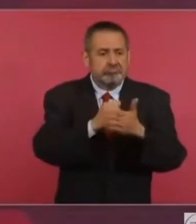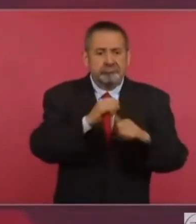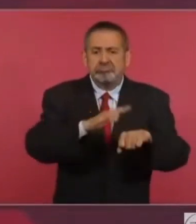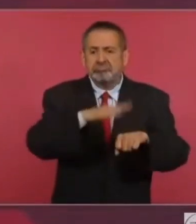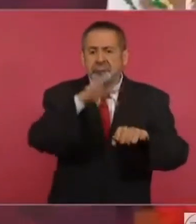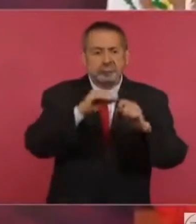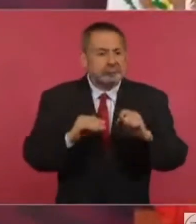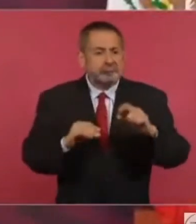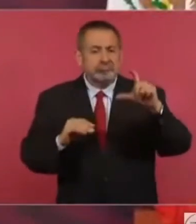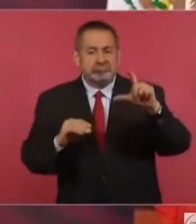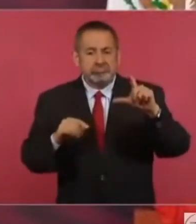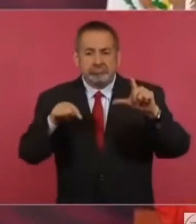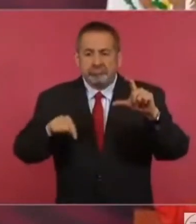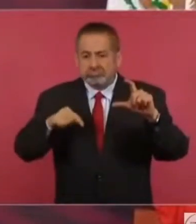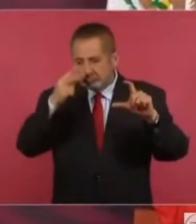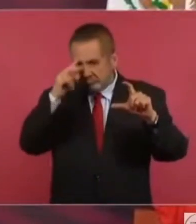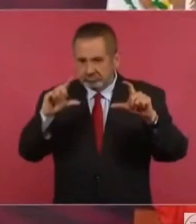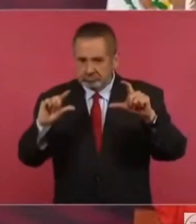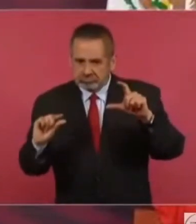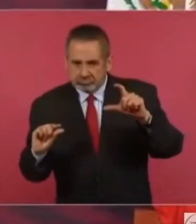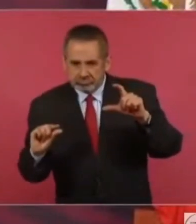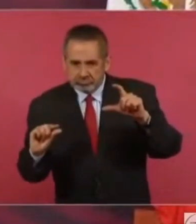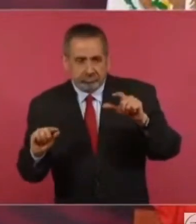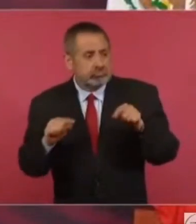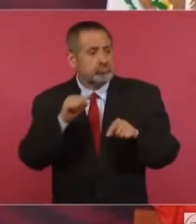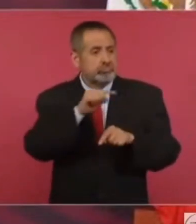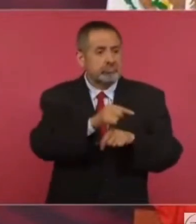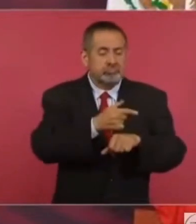El Salvador, en Honduras.